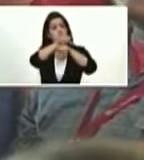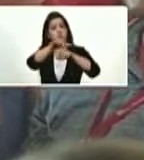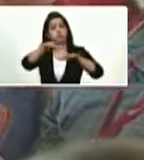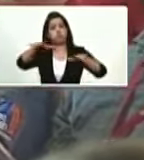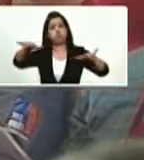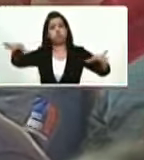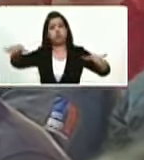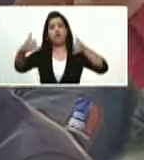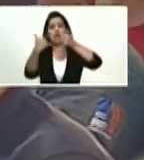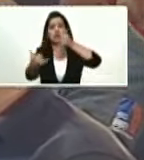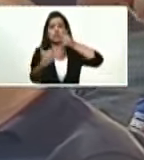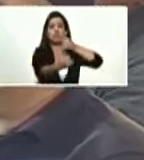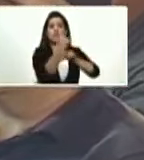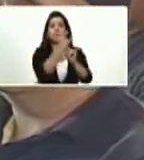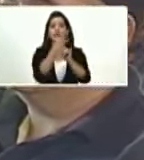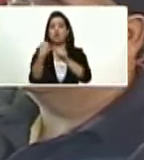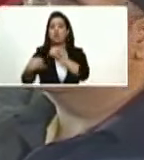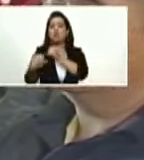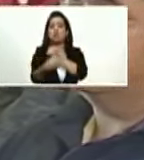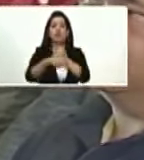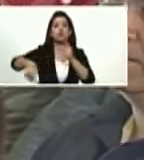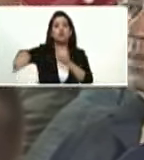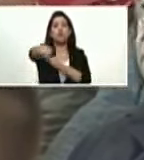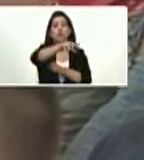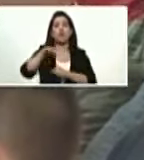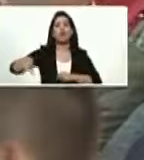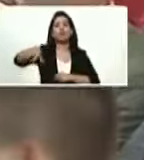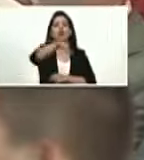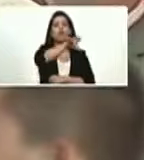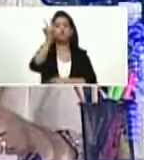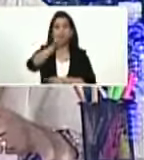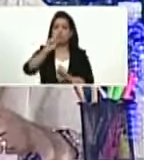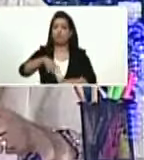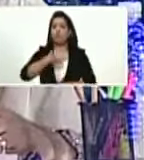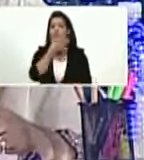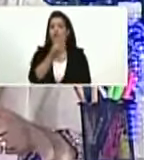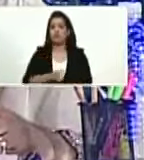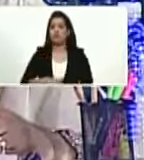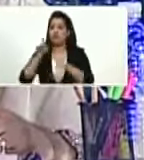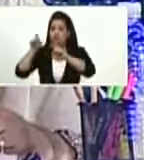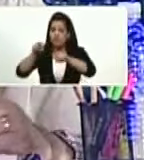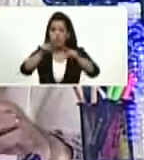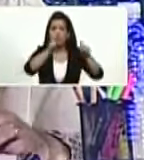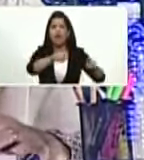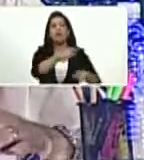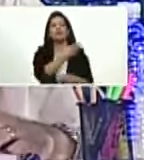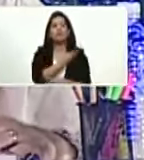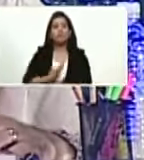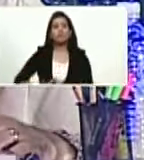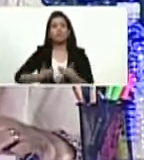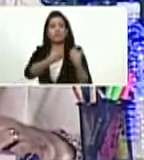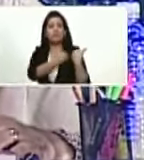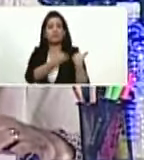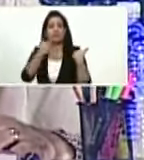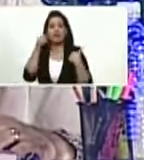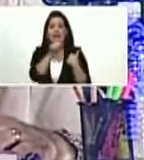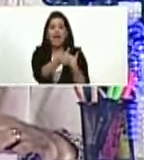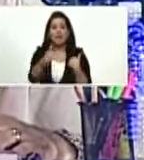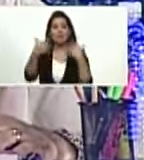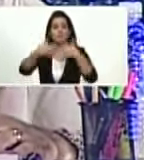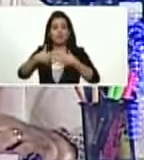centenares de compatriotas que están al frente de todas las empresas. Yo creo que hay que inmediatamente armar un programa central,